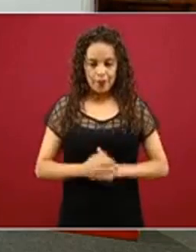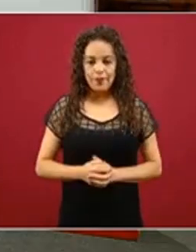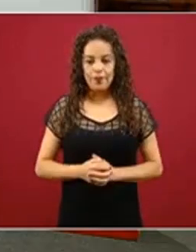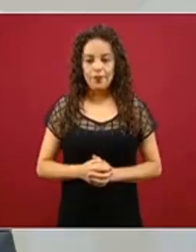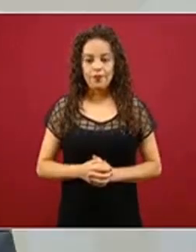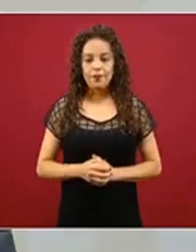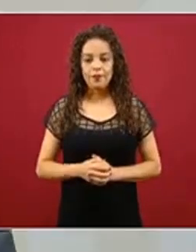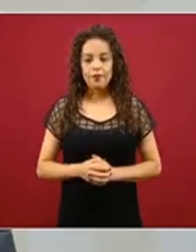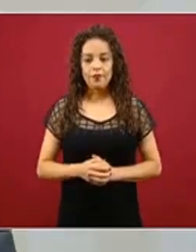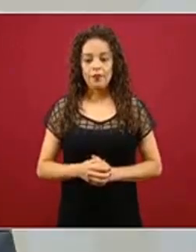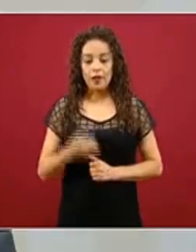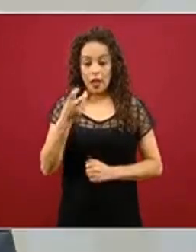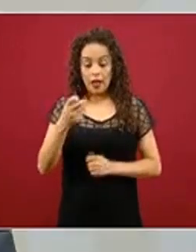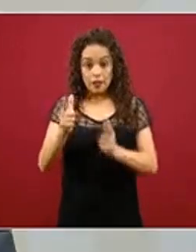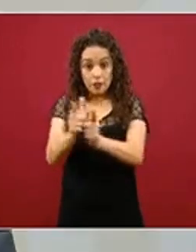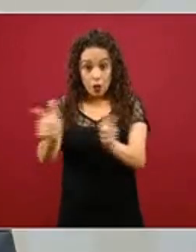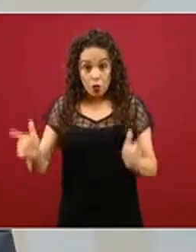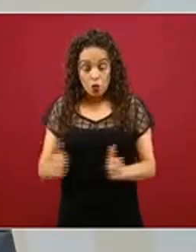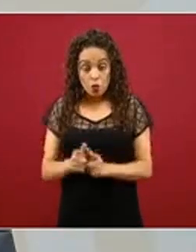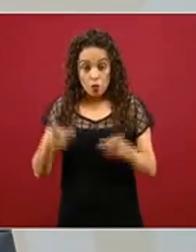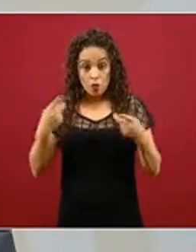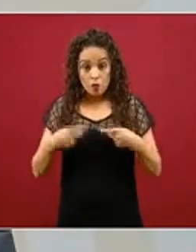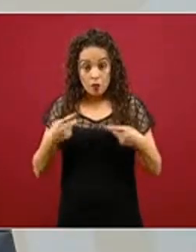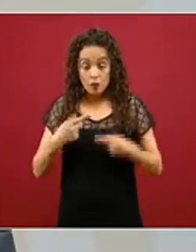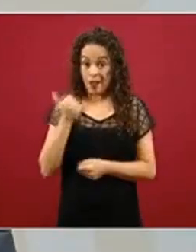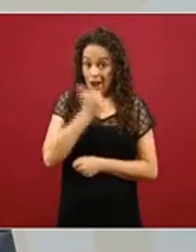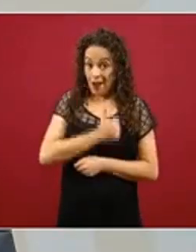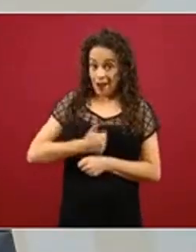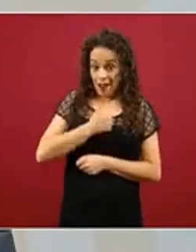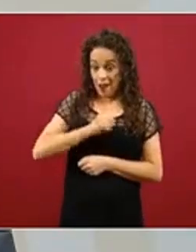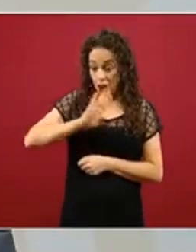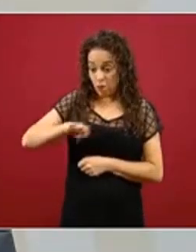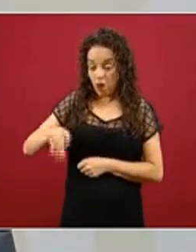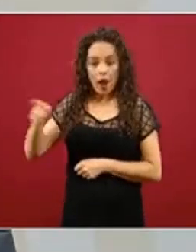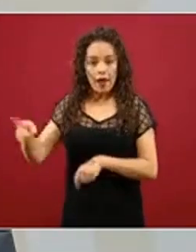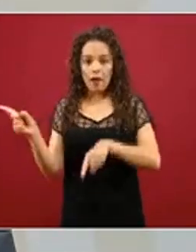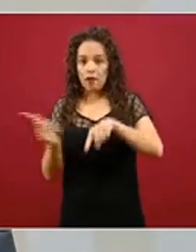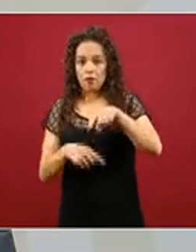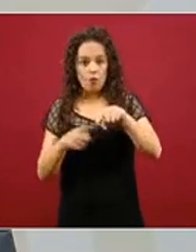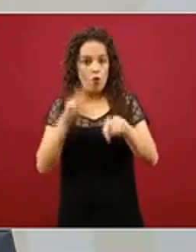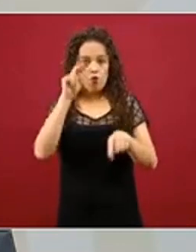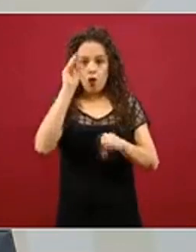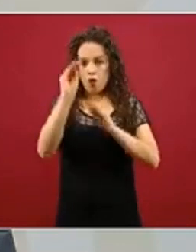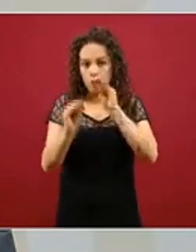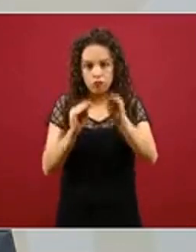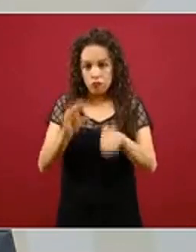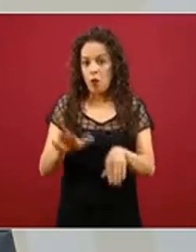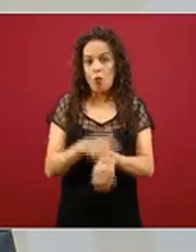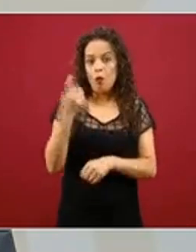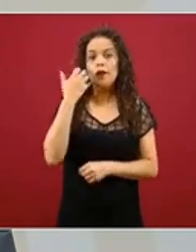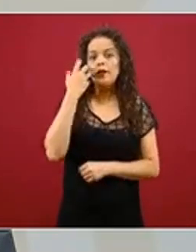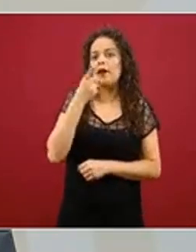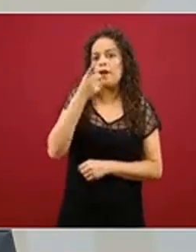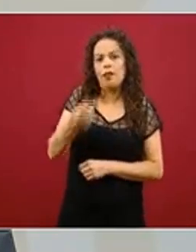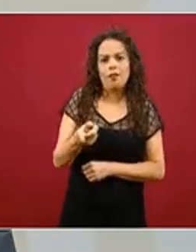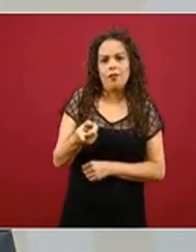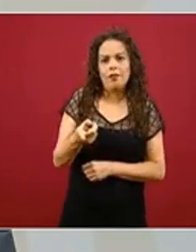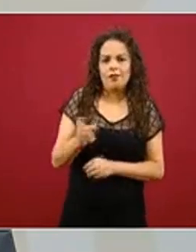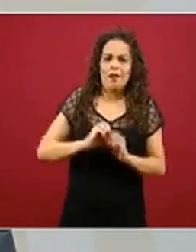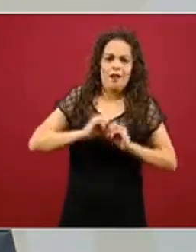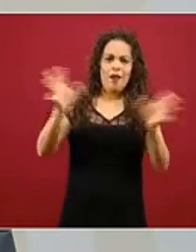quitado el conjunto de personas que desafortunadamente murieron, porque obviamente pues ya no se recuperaron, perdieron la